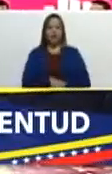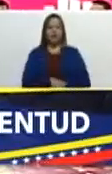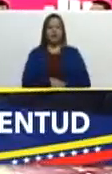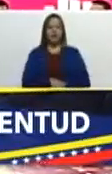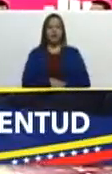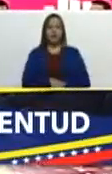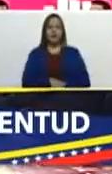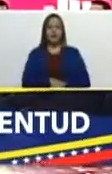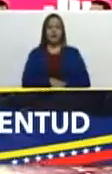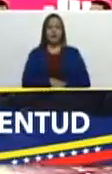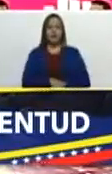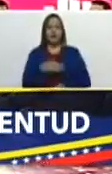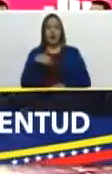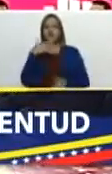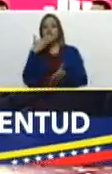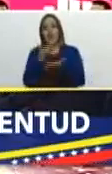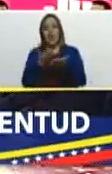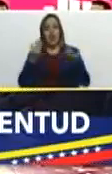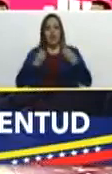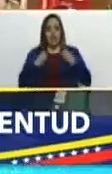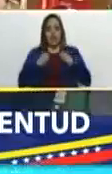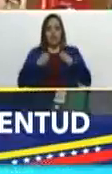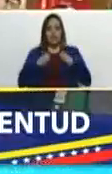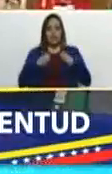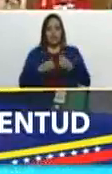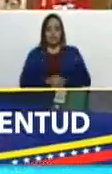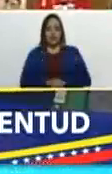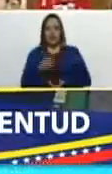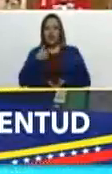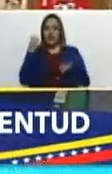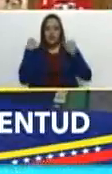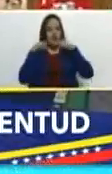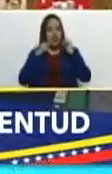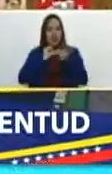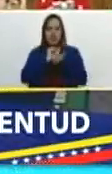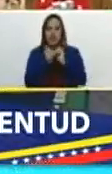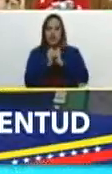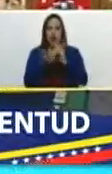Y le doy gracias a la vida, que fui deportista, pero